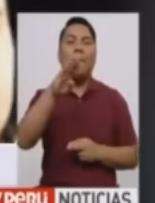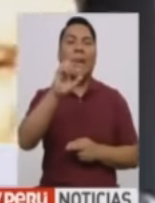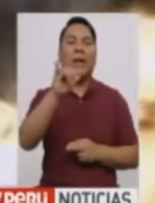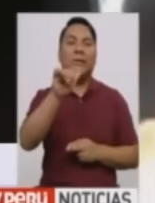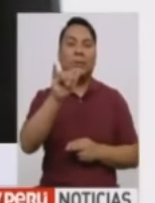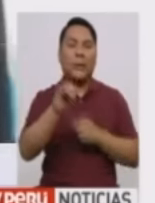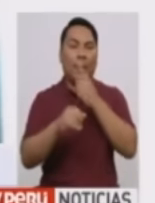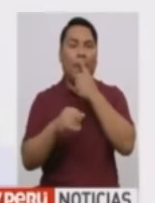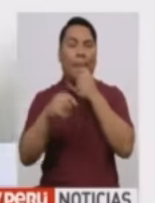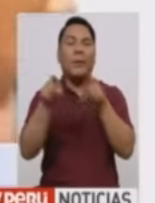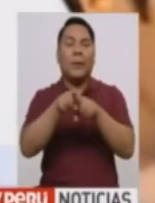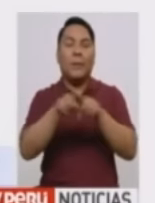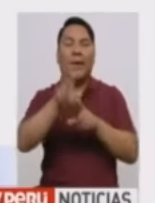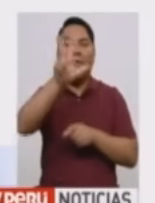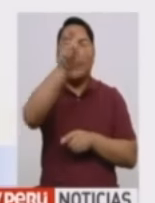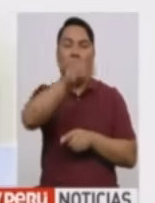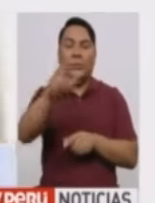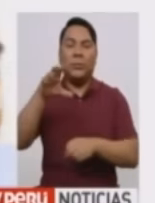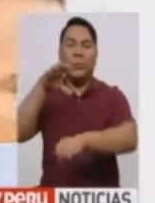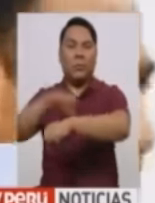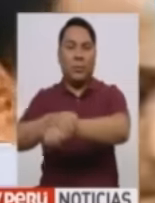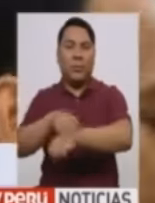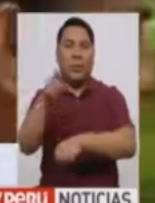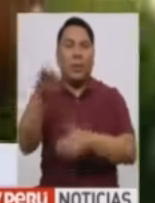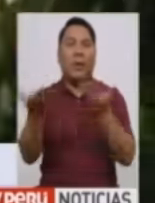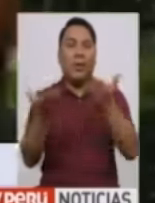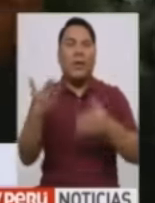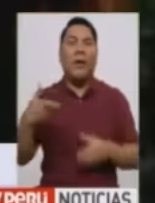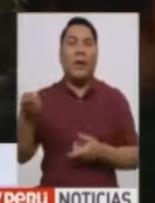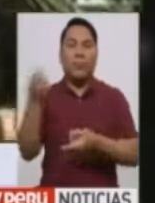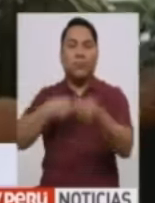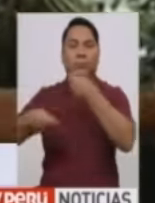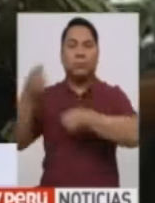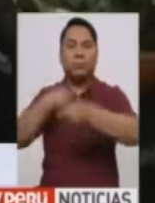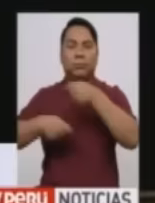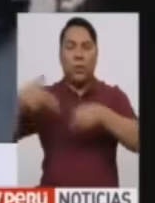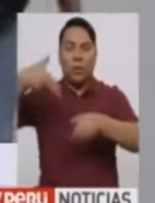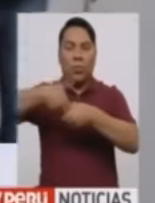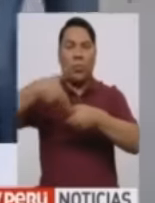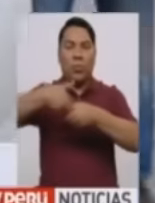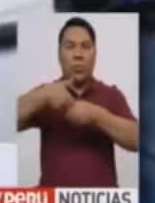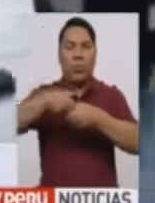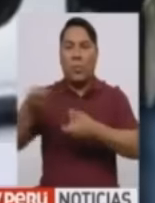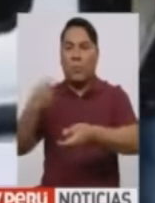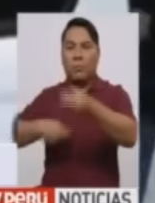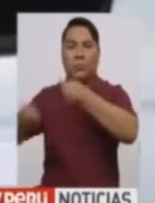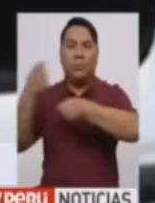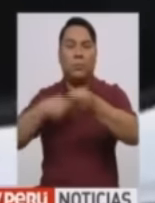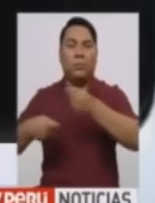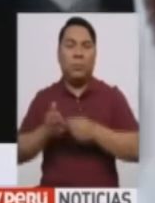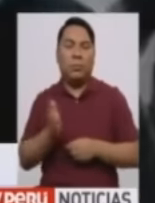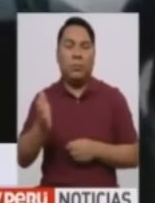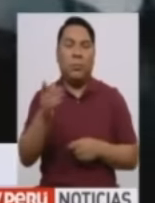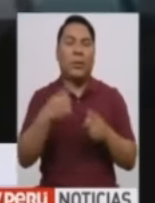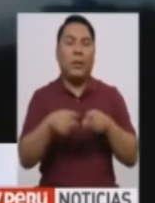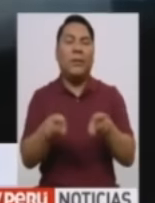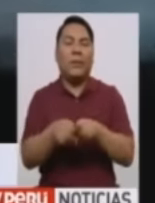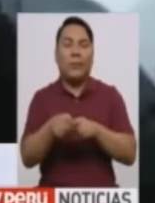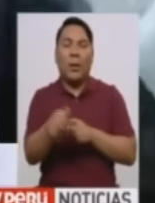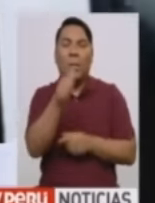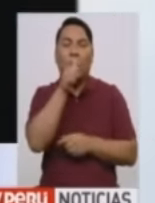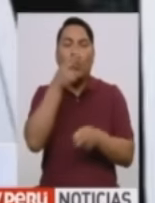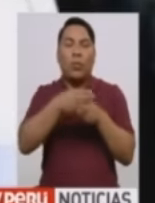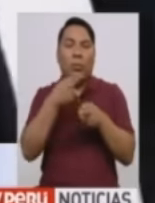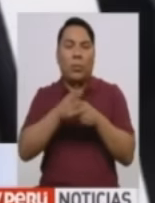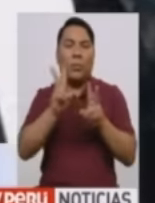se intervino a otras tres personas, presuntos traficantes de combustible. Los nombres de los cuatro involucrados se mantienen en reserva